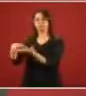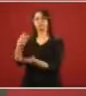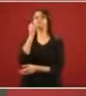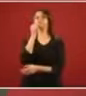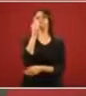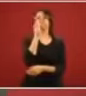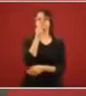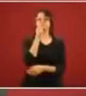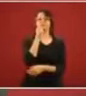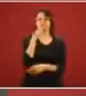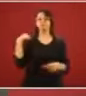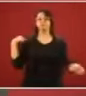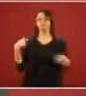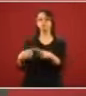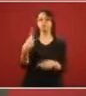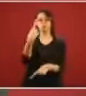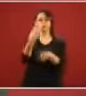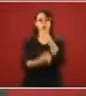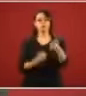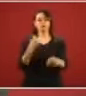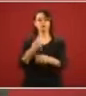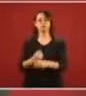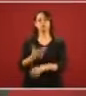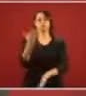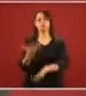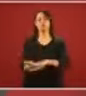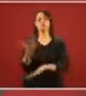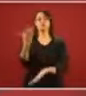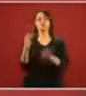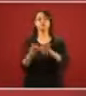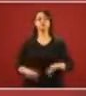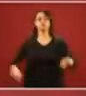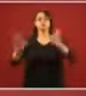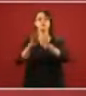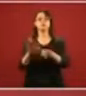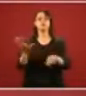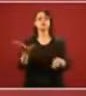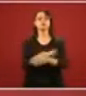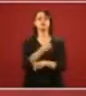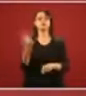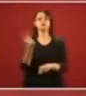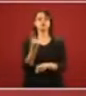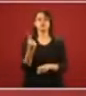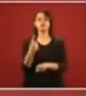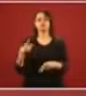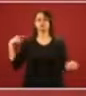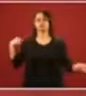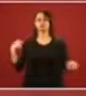muy importante porque en 14 meses